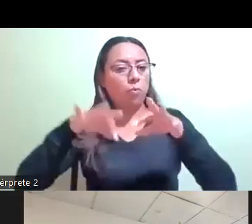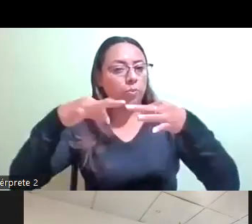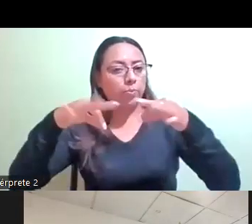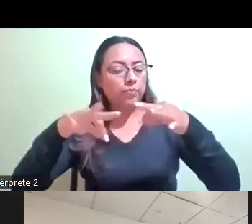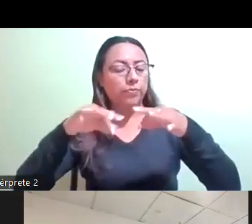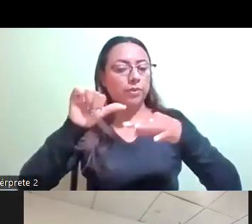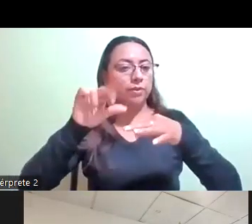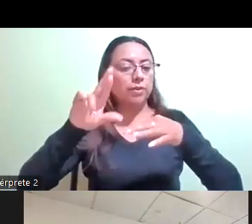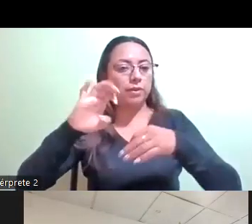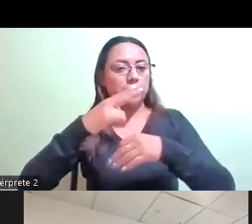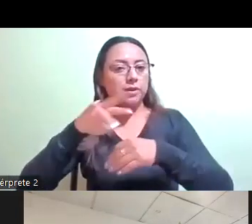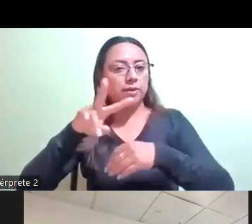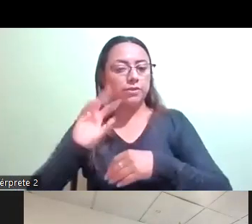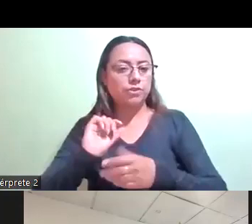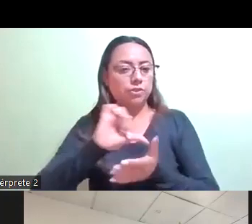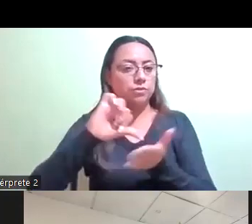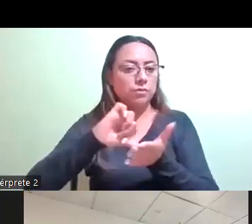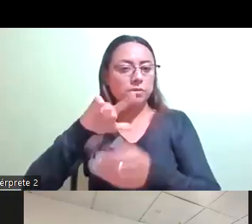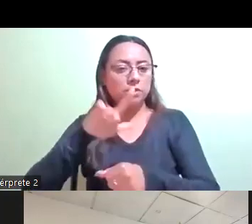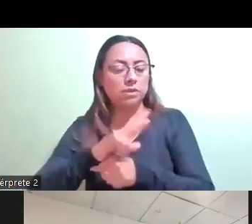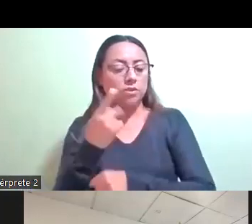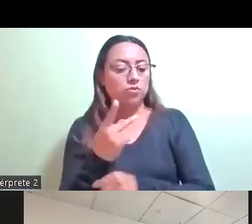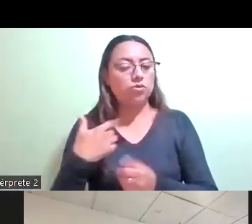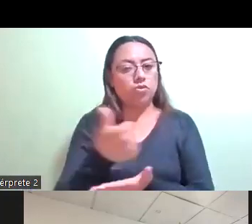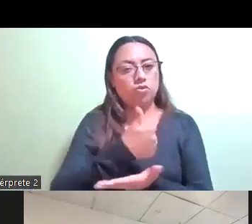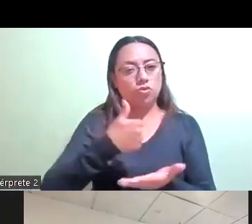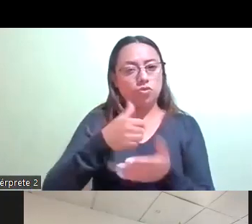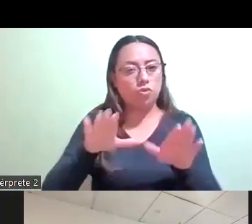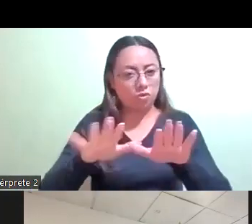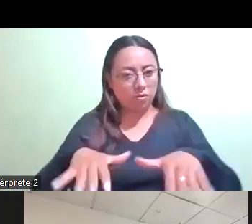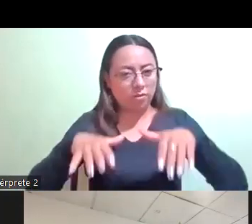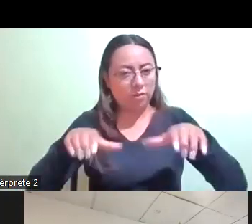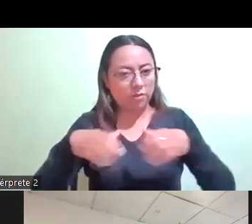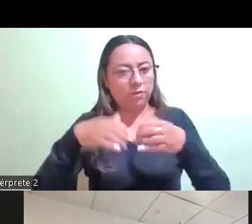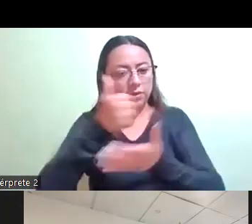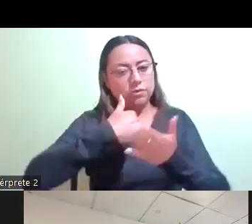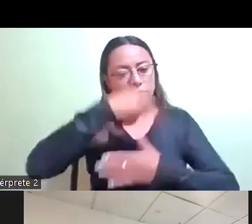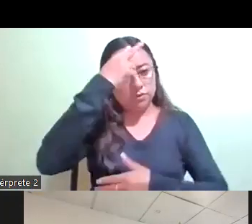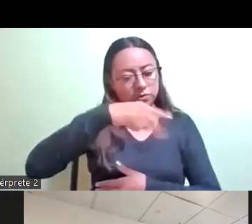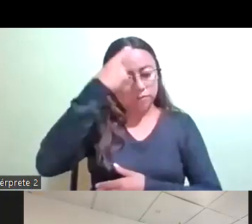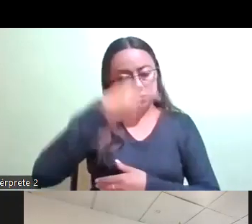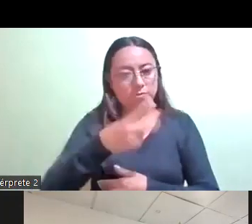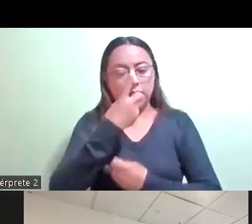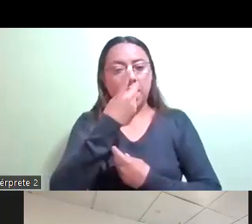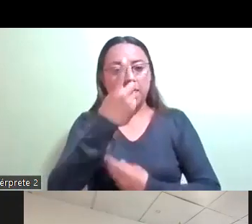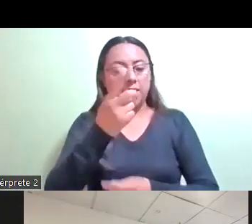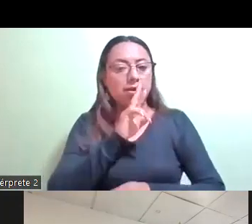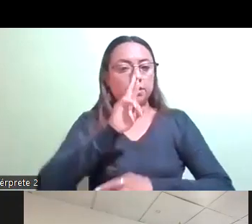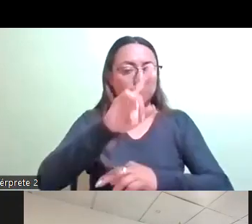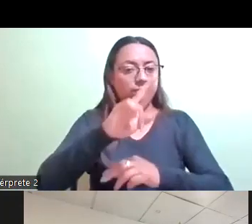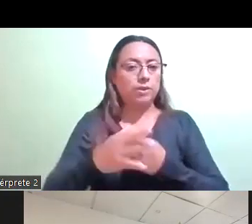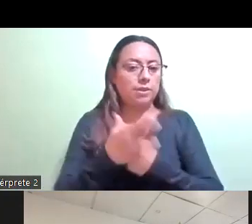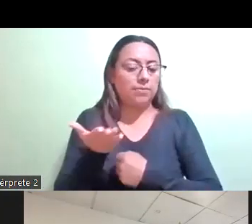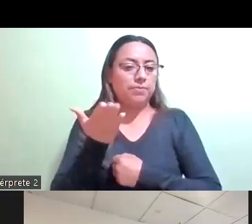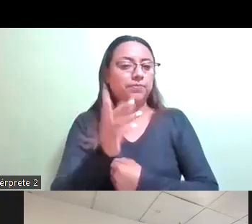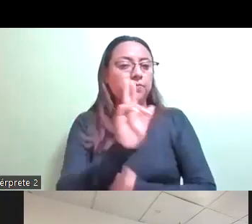Archivo Central del Congreso de la Ciudad de México con el objeto de dar cumplimiento a la resolución requerida al recurso de revisión